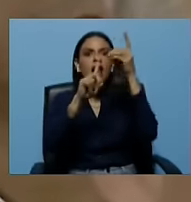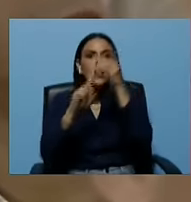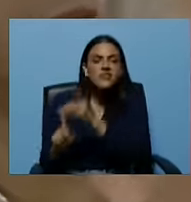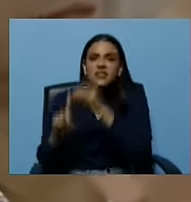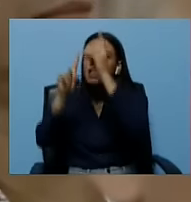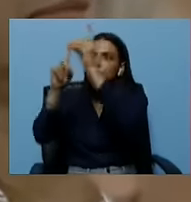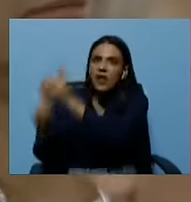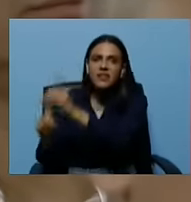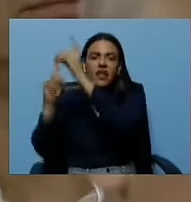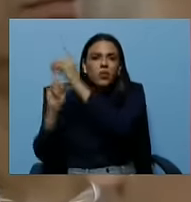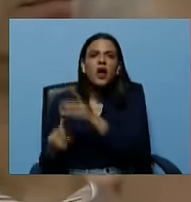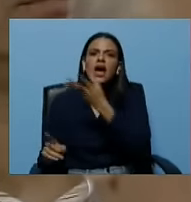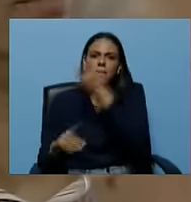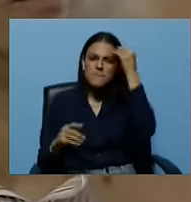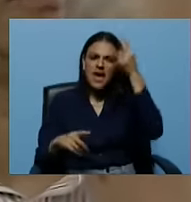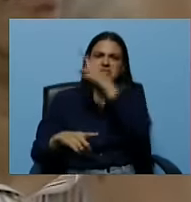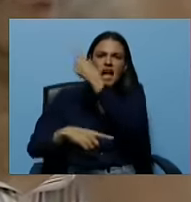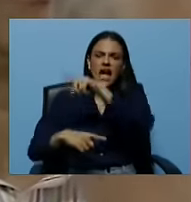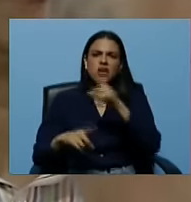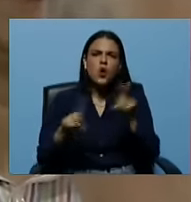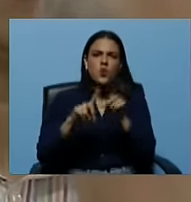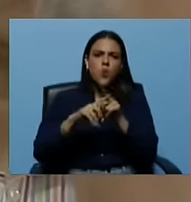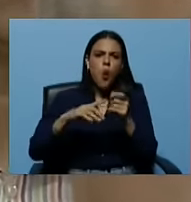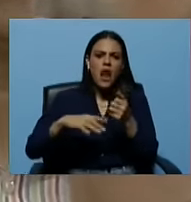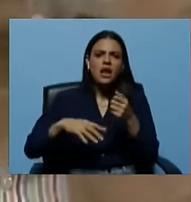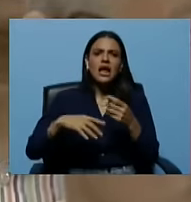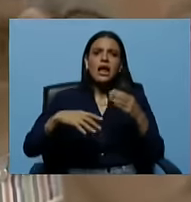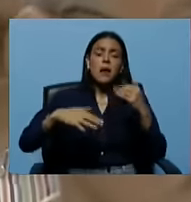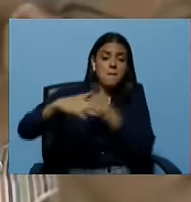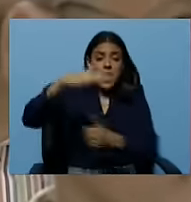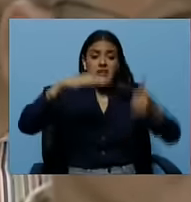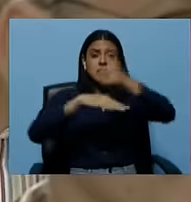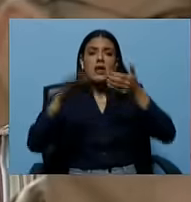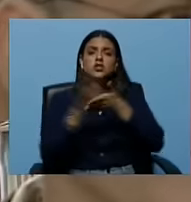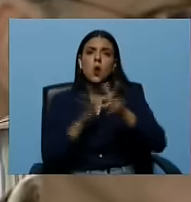encima de leyes, sociedad, constitución, poderes.